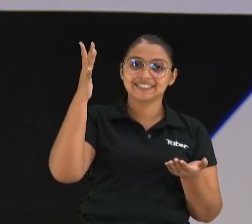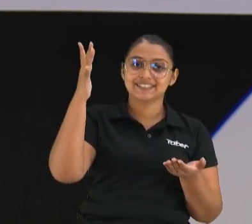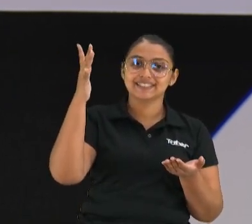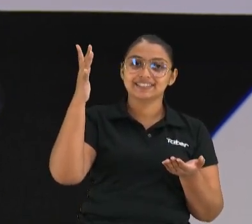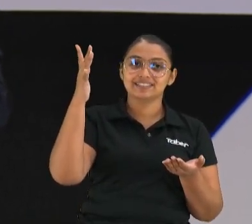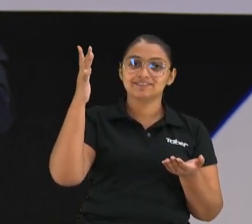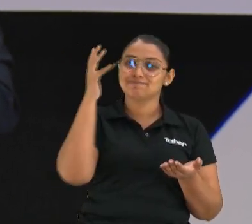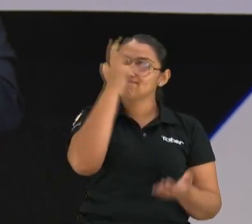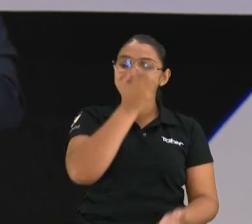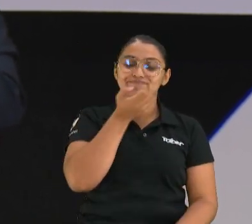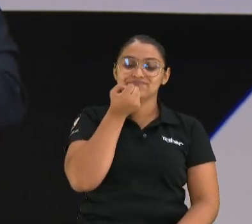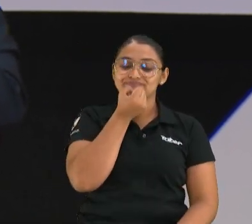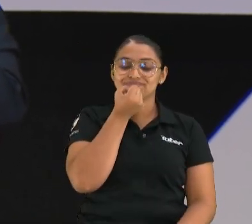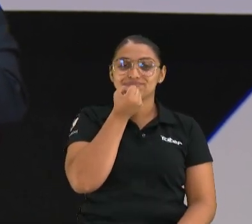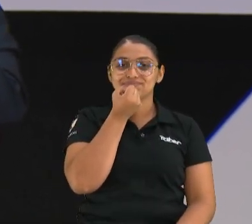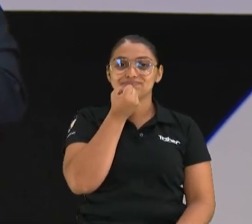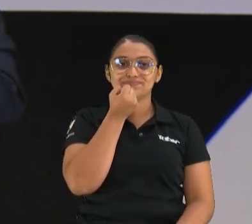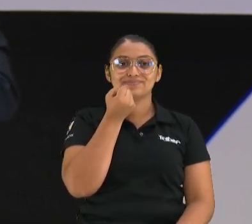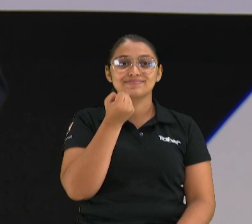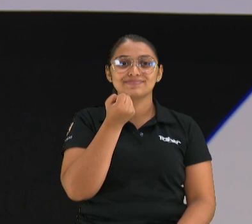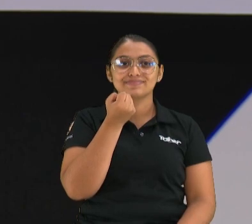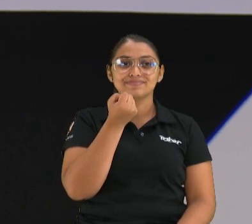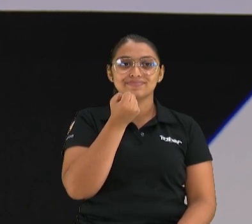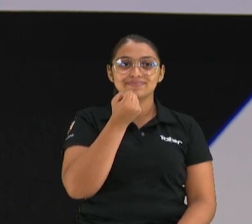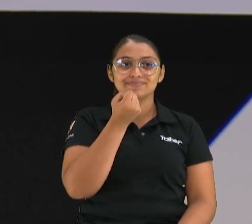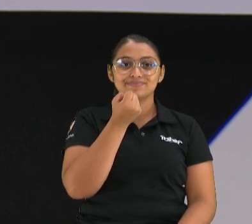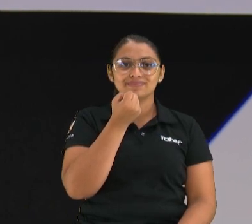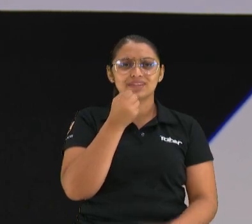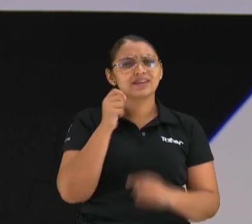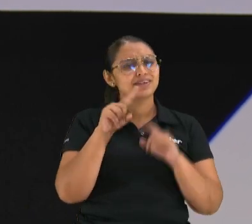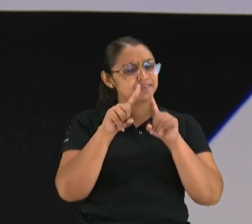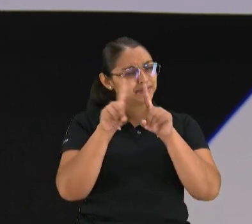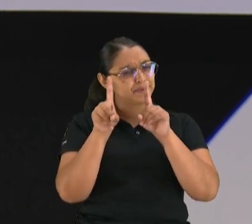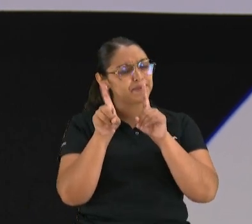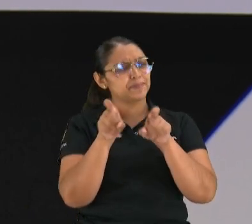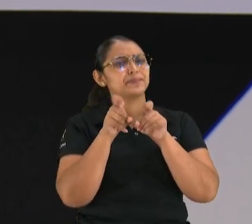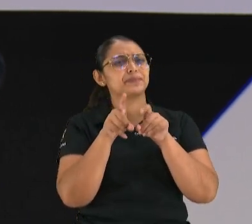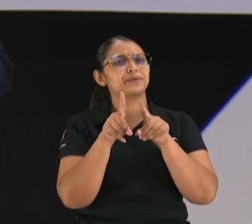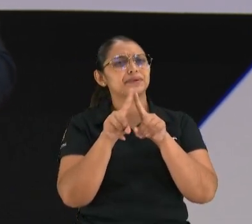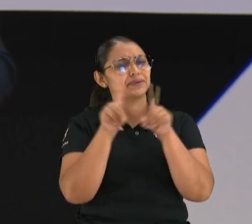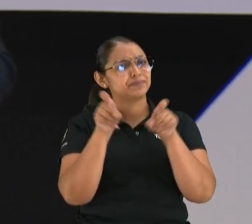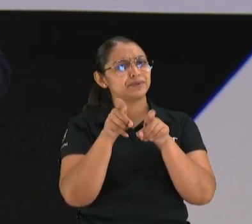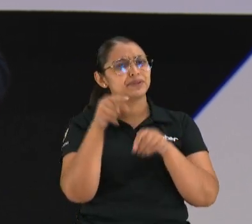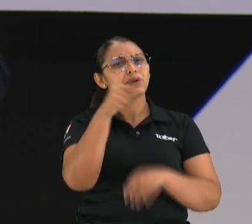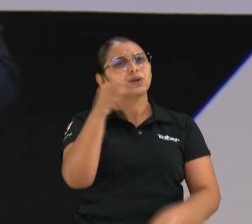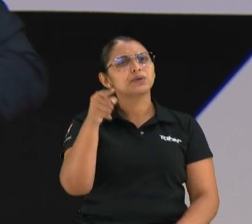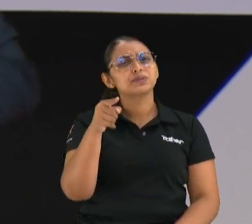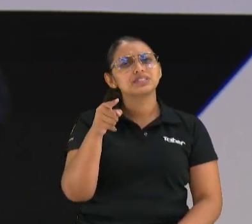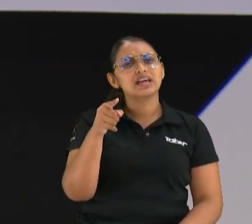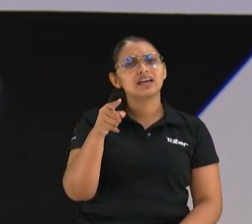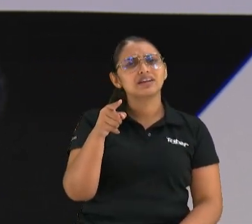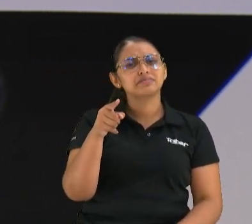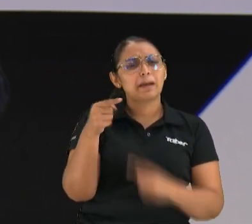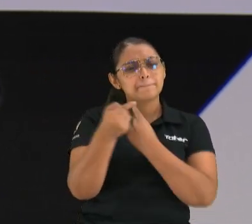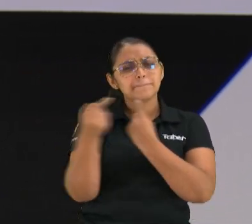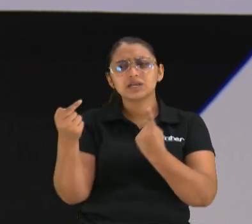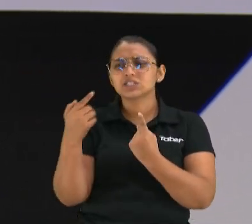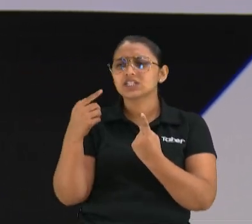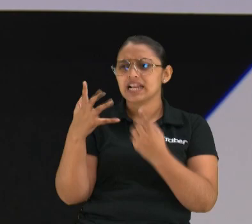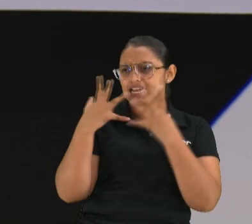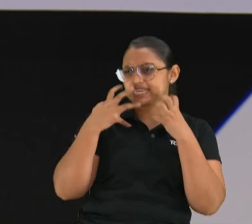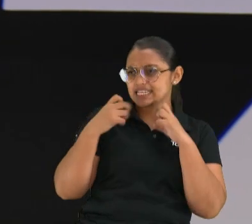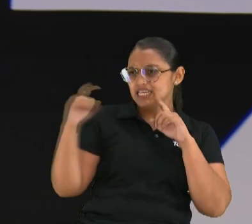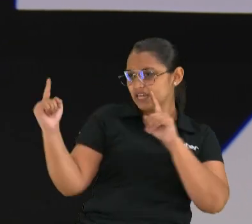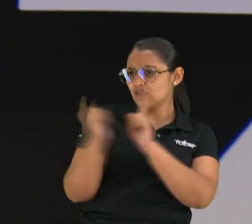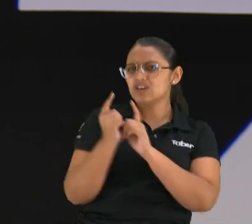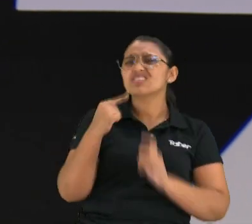Qué lindo Sí ahora le preguntas a usted el día de hoy habrá una persona que usted quiera conocer que no conoce darle la